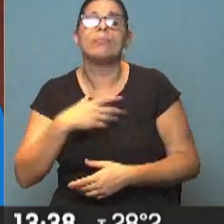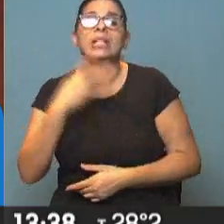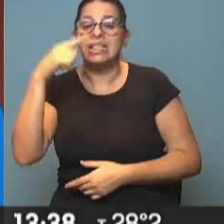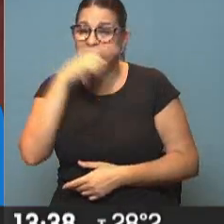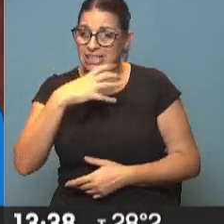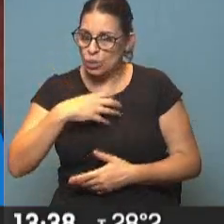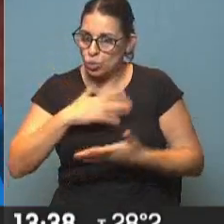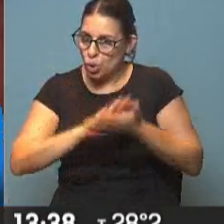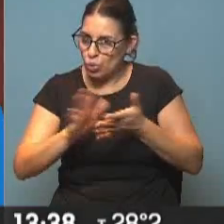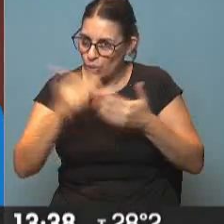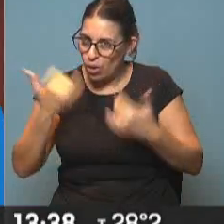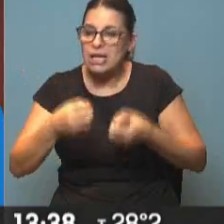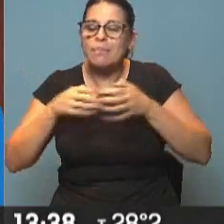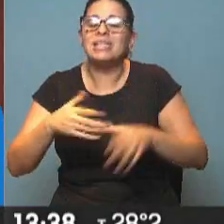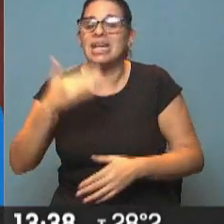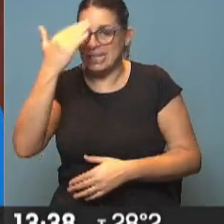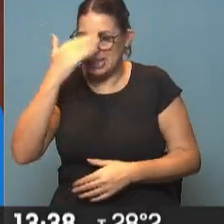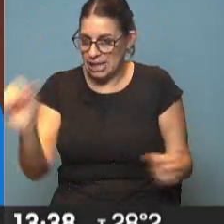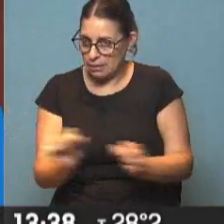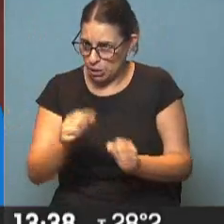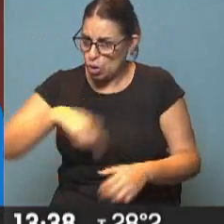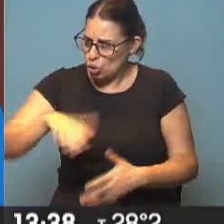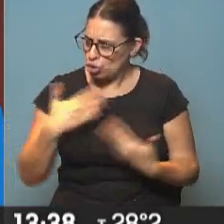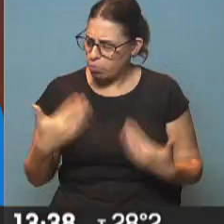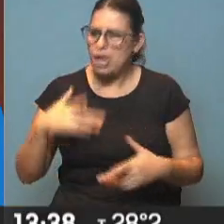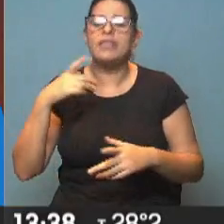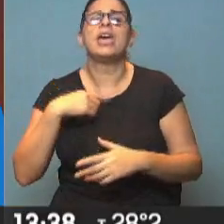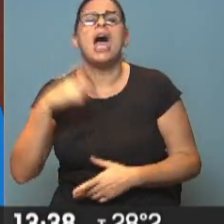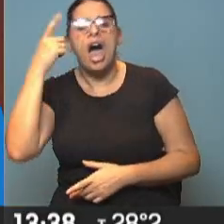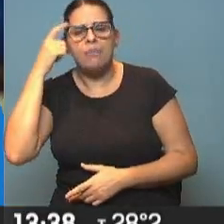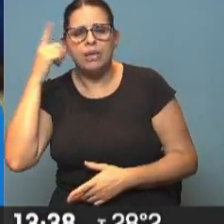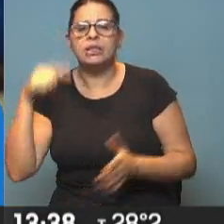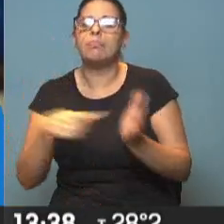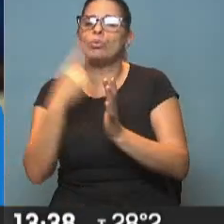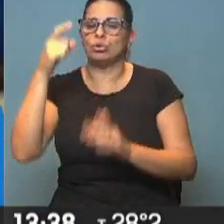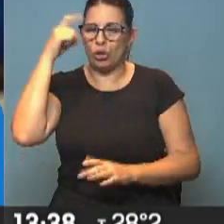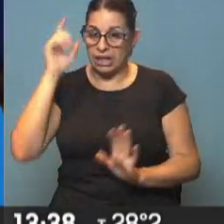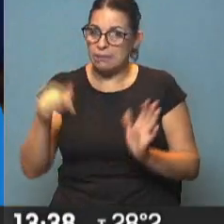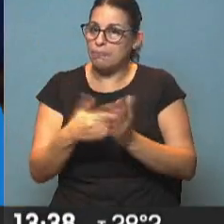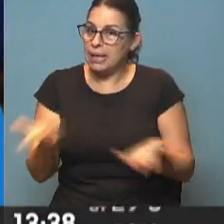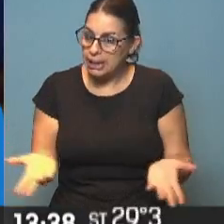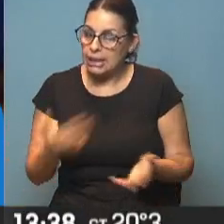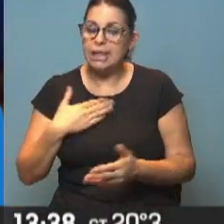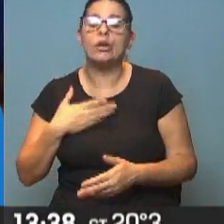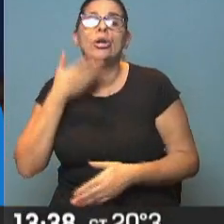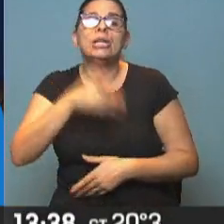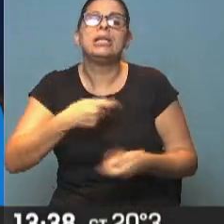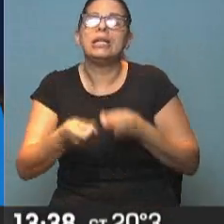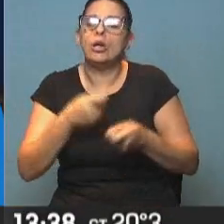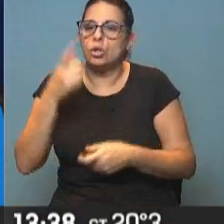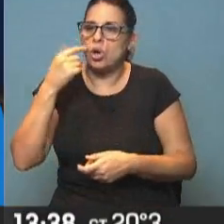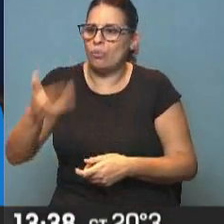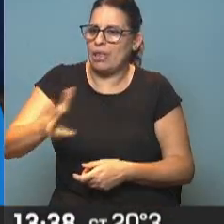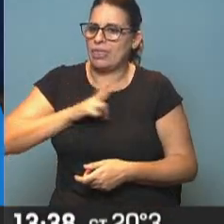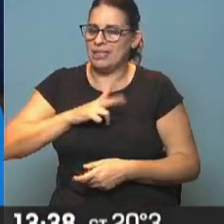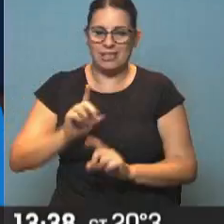ponemos en marcha el 15 de mayo de mes que nosotros podemos aprender vamos a la escuela nos sacamos 10 felicitados pero vamos al negocio y el tipo nos